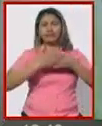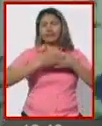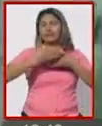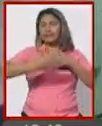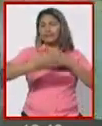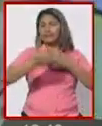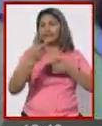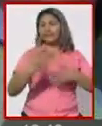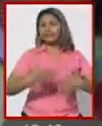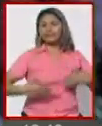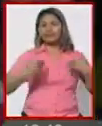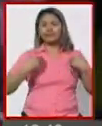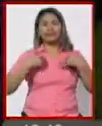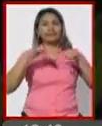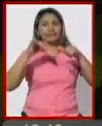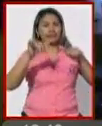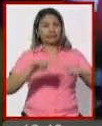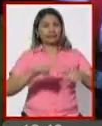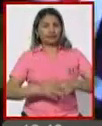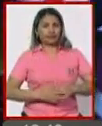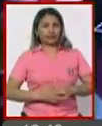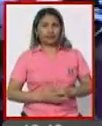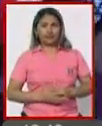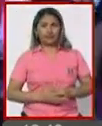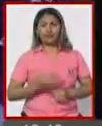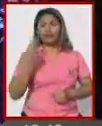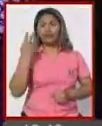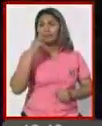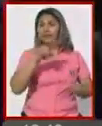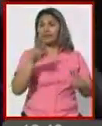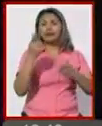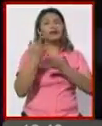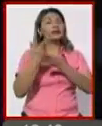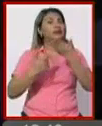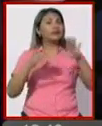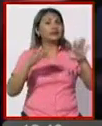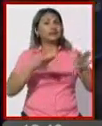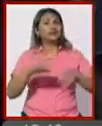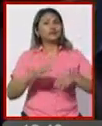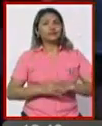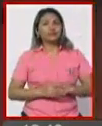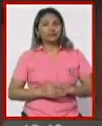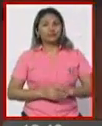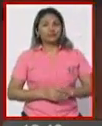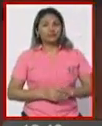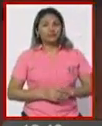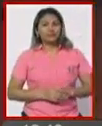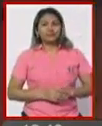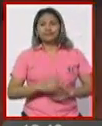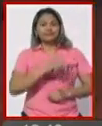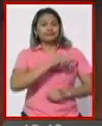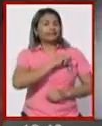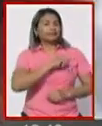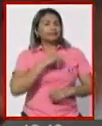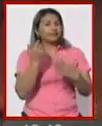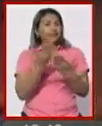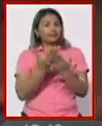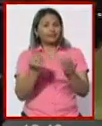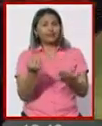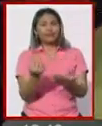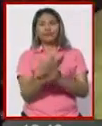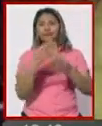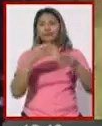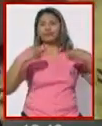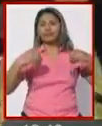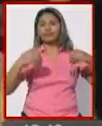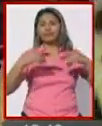yo vivo aquí, y soy vecino de ellos. Y mira lo que hacen ellos. Efectivos policiales llegaron hasta el nuevo